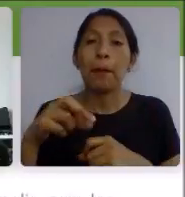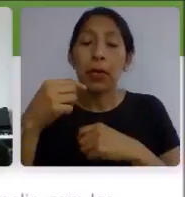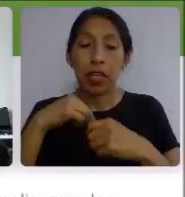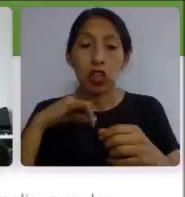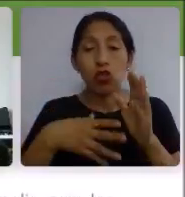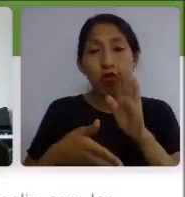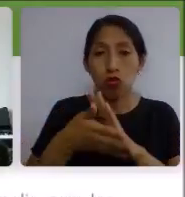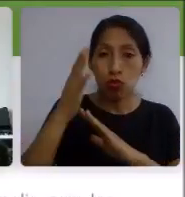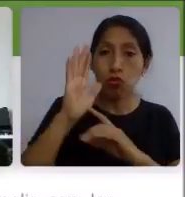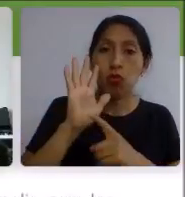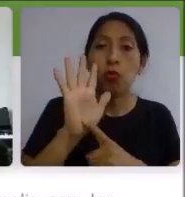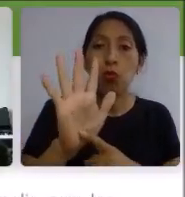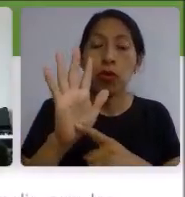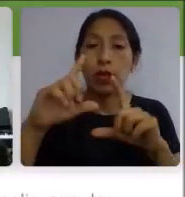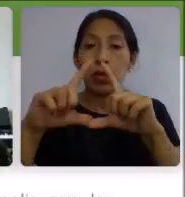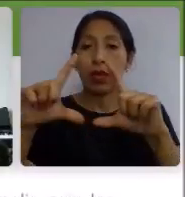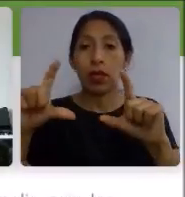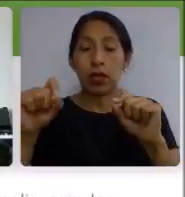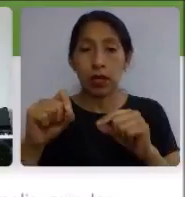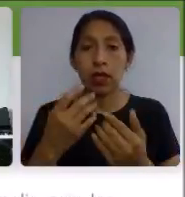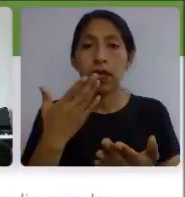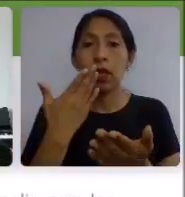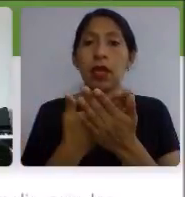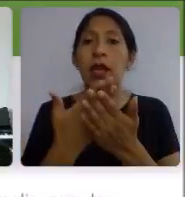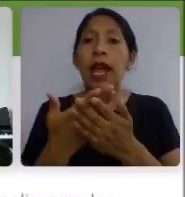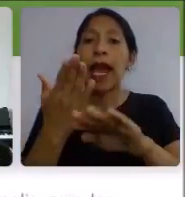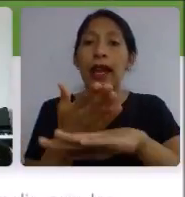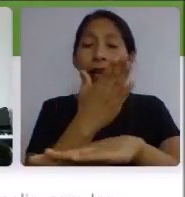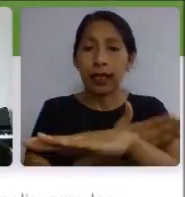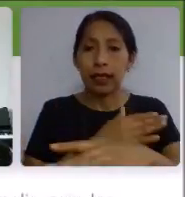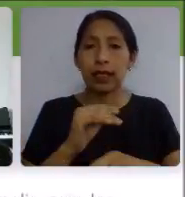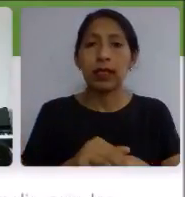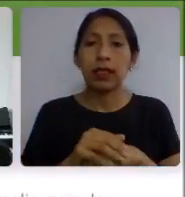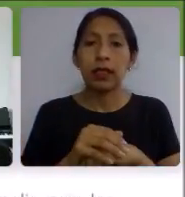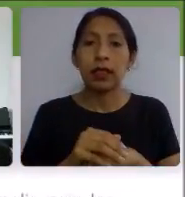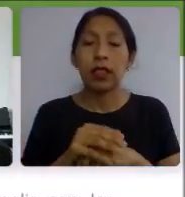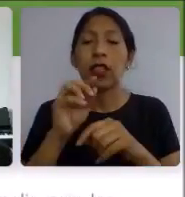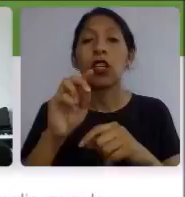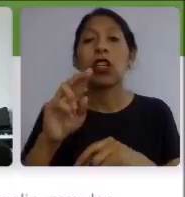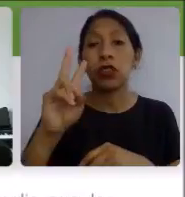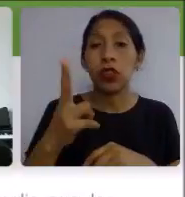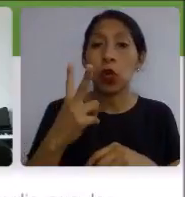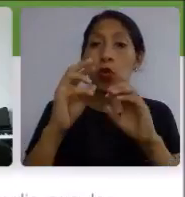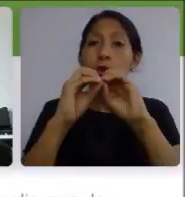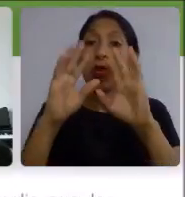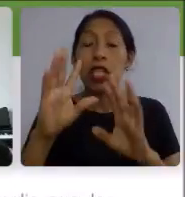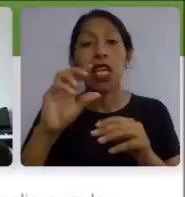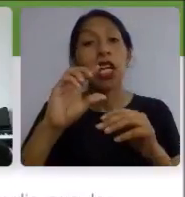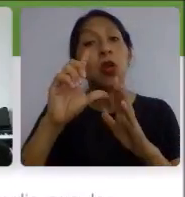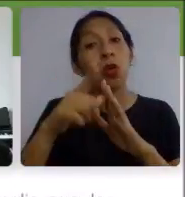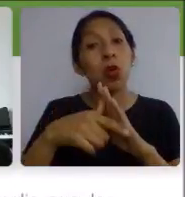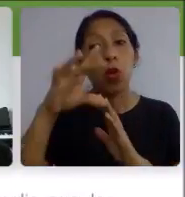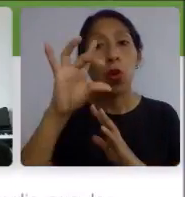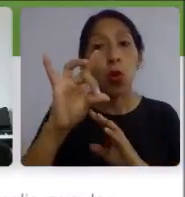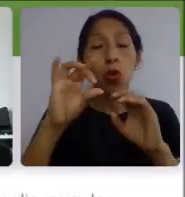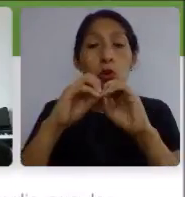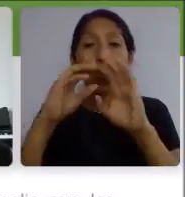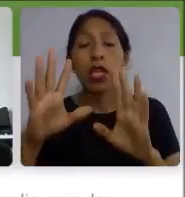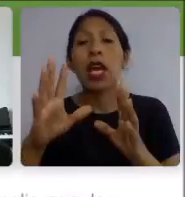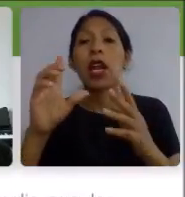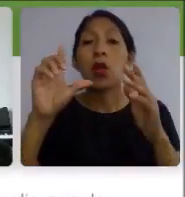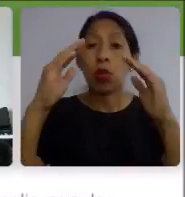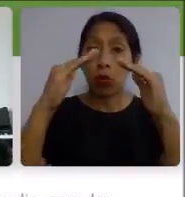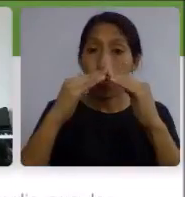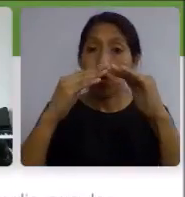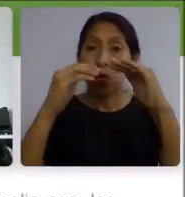países previa a la salida. Hay una prueba el segundo día, otro en el día 8. Los requisitos de cuarentena, por ejemplo,